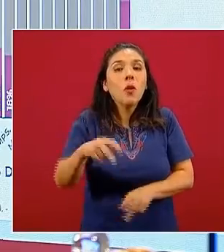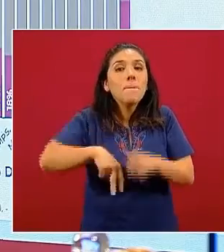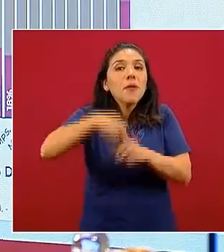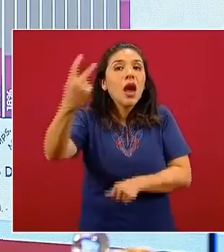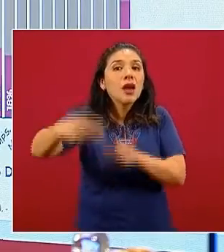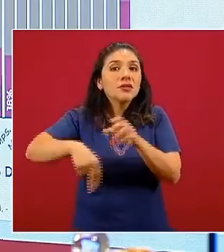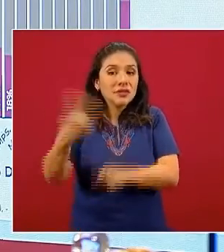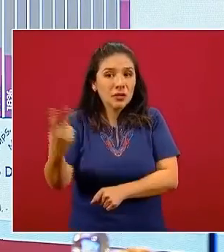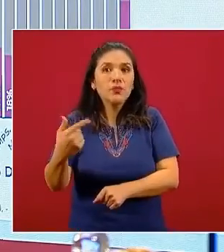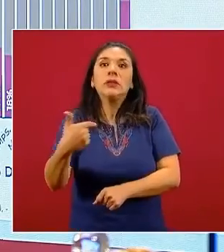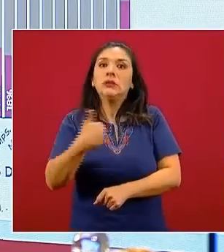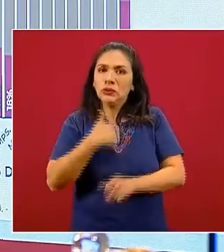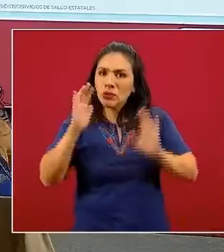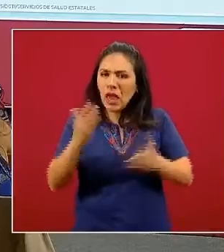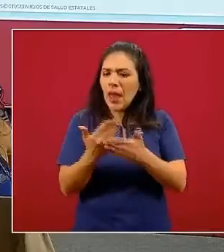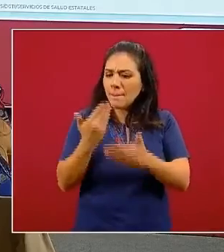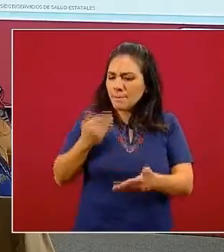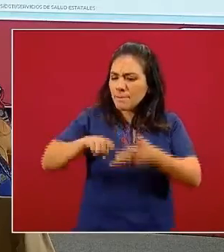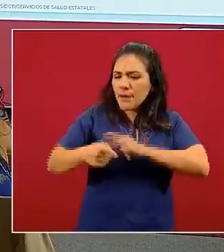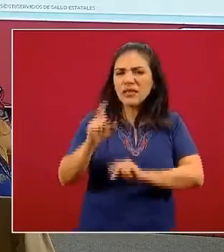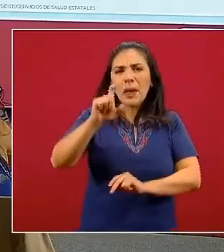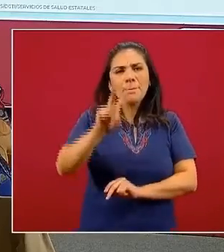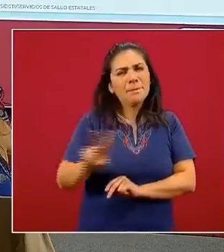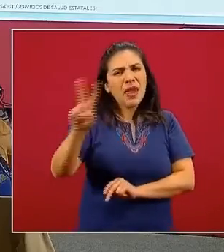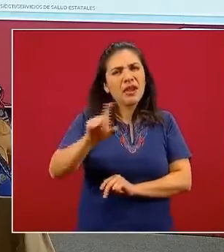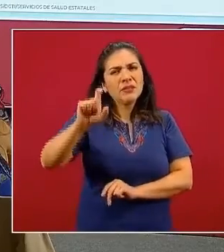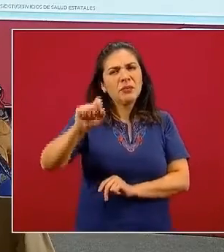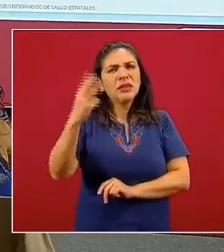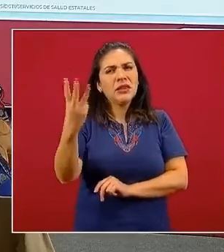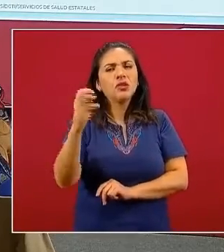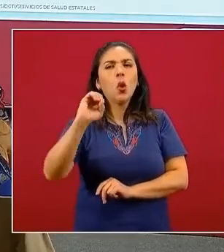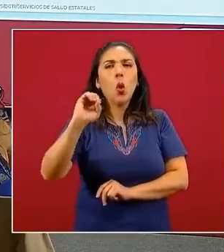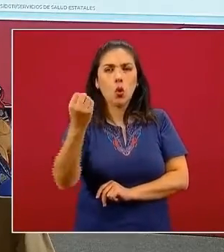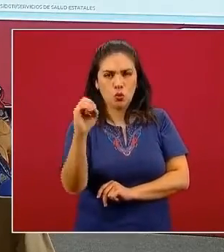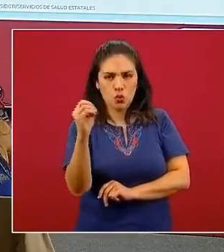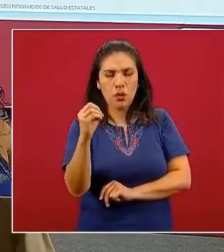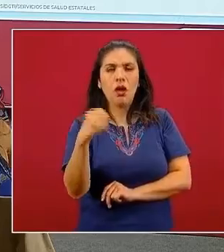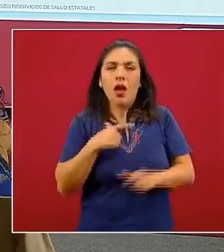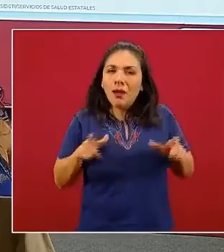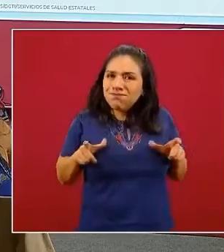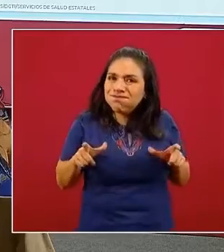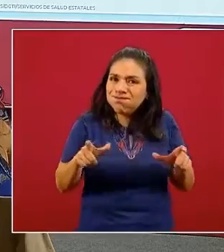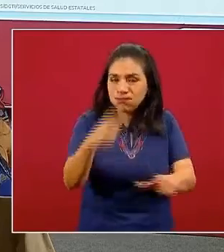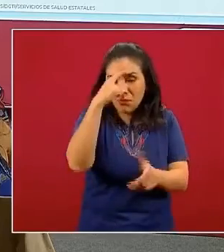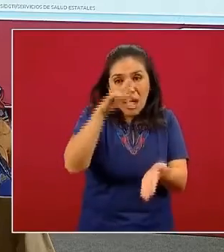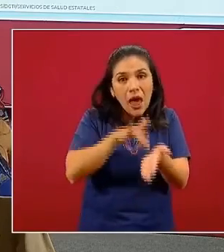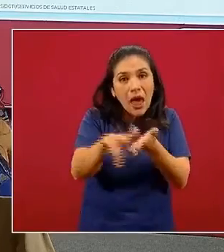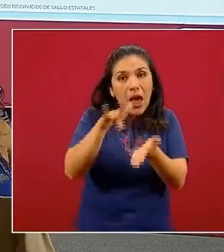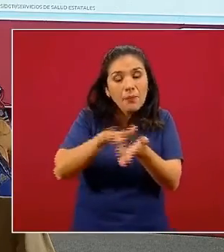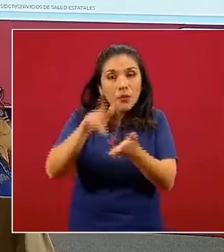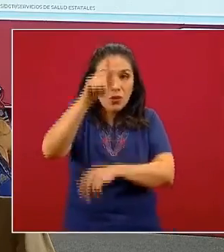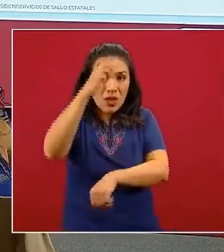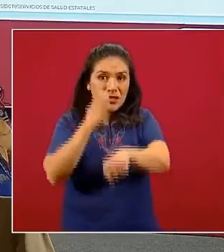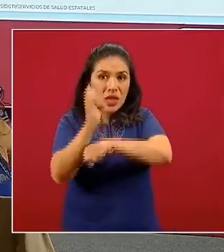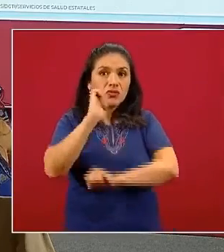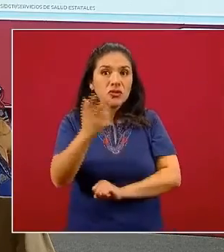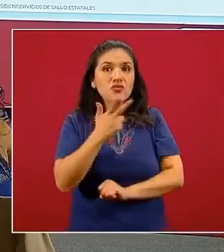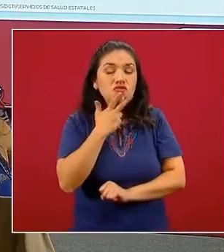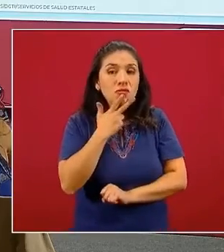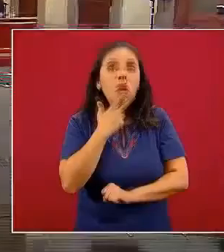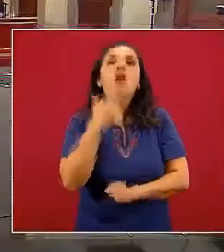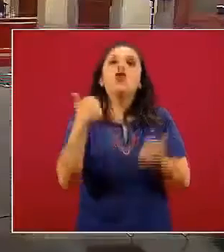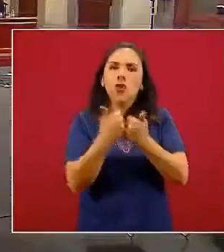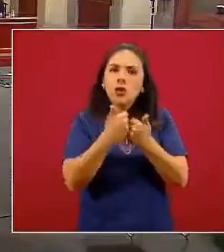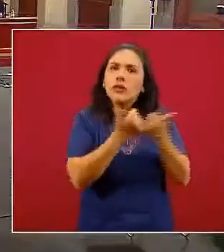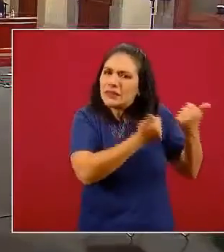libres. Hemos emprendido desde el pasado viernes 23 de marzo un operativo especial de apoyo al estado de Chihuahua. Se